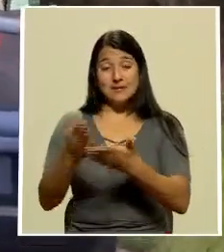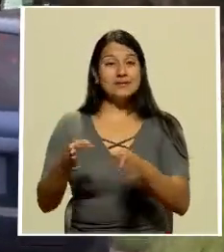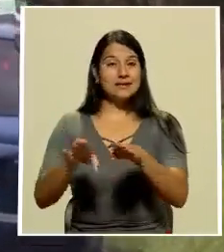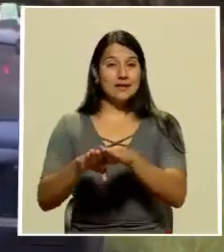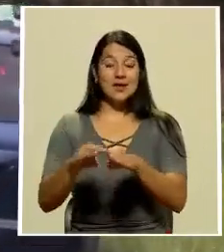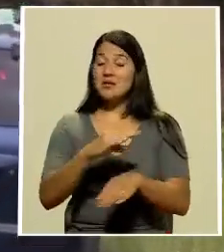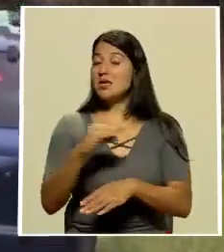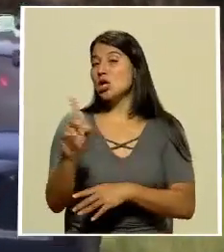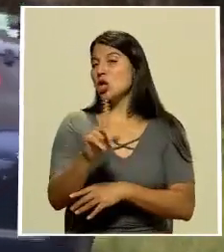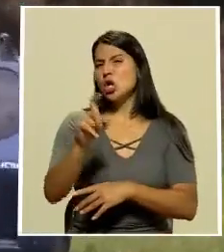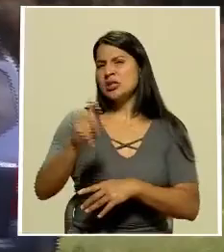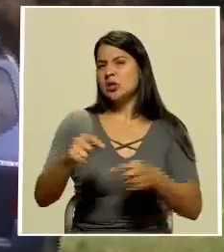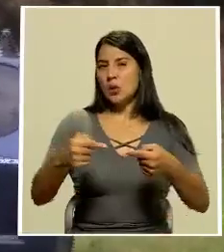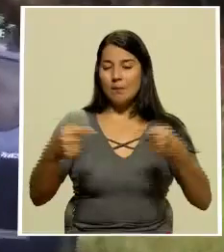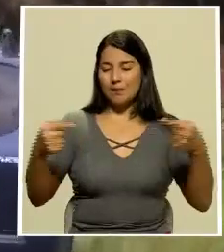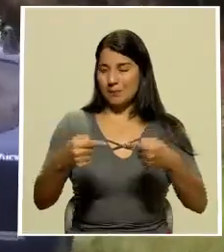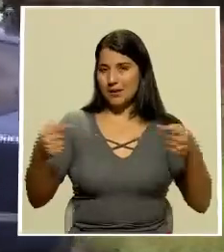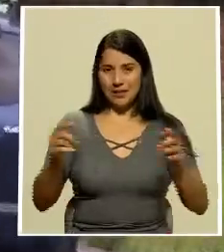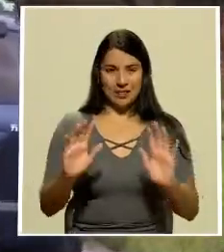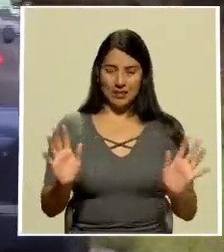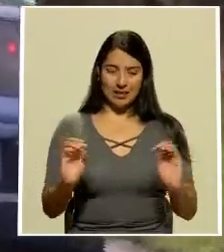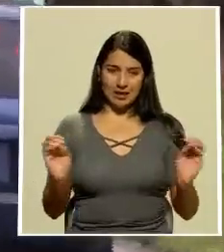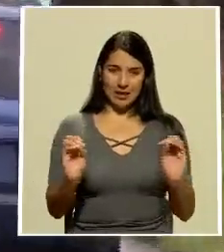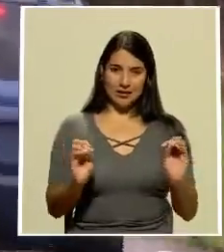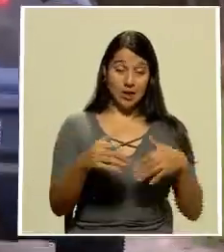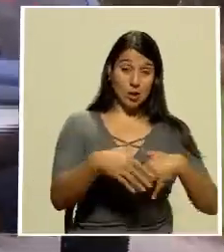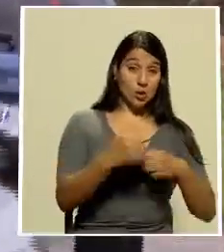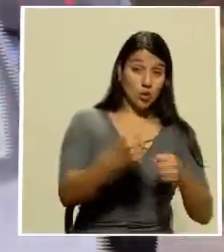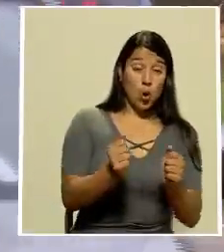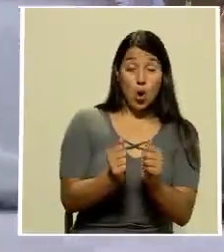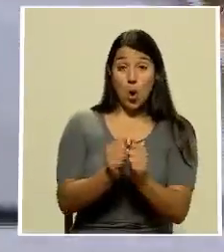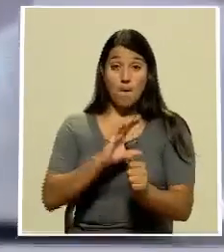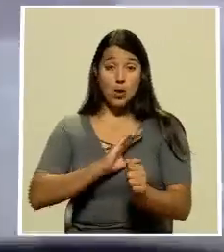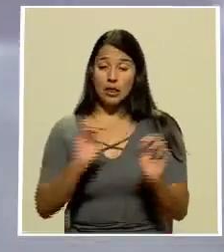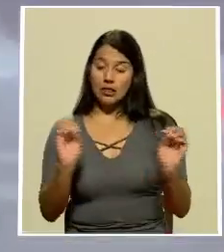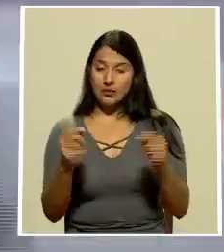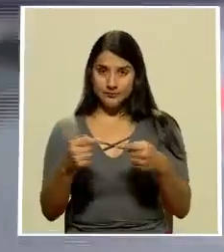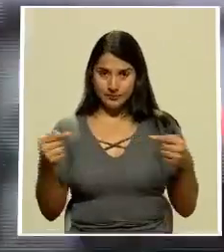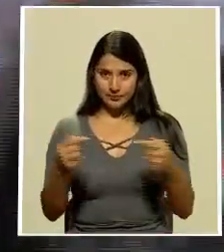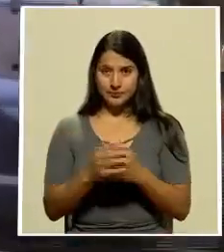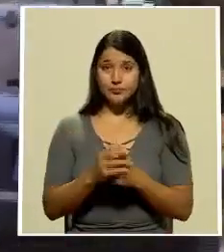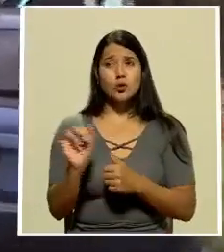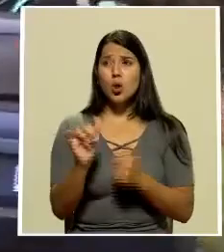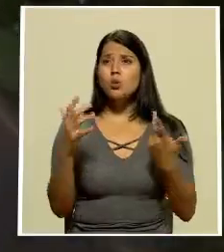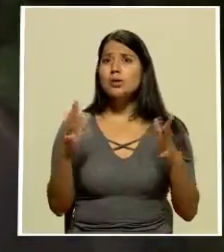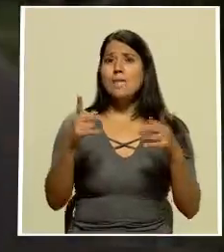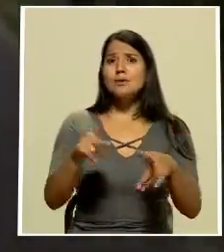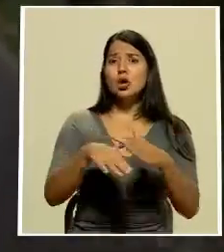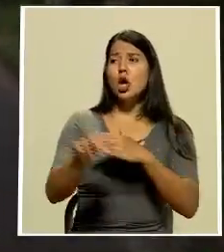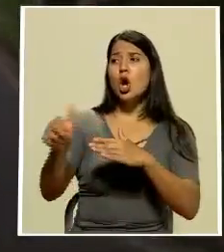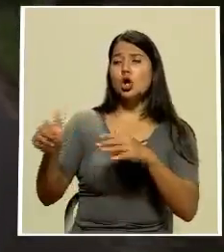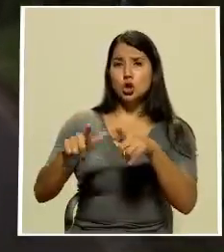se necesitó la fuerza, o no se necesitó el enfrentamiento entre antimotines y los manifestantes, como ha ocurrido en diferentes